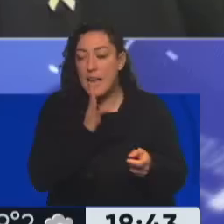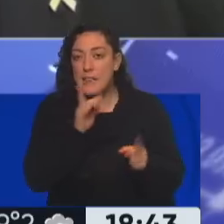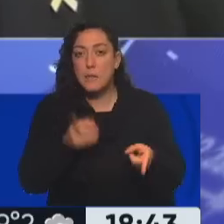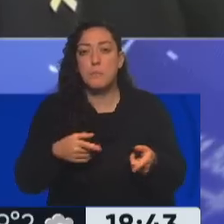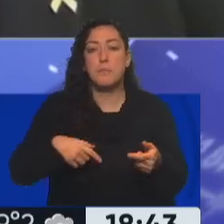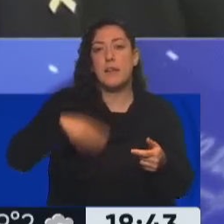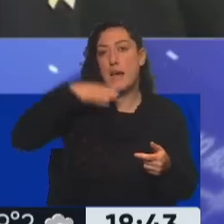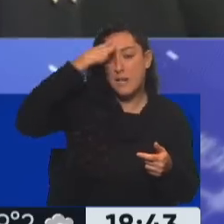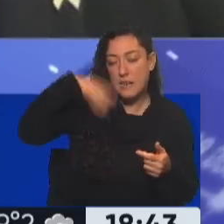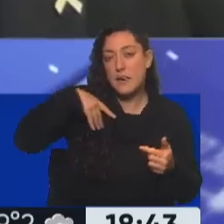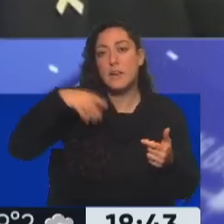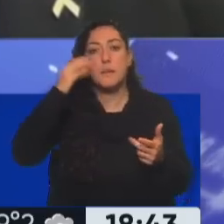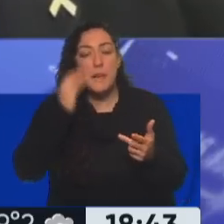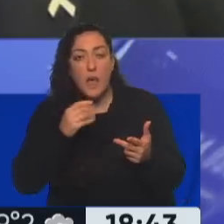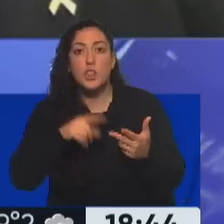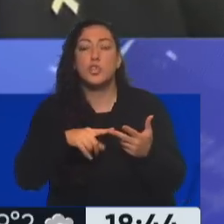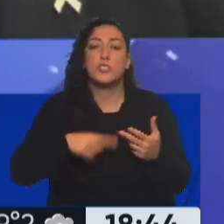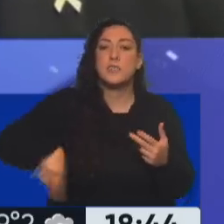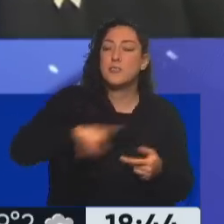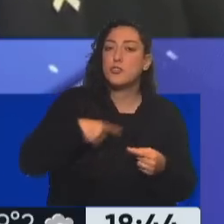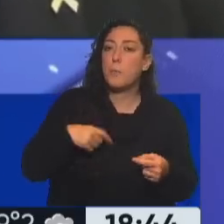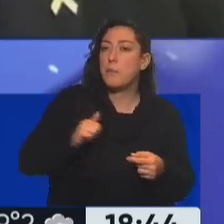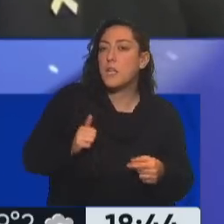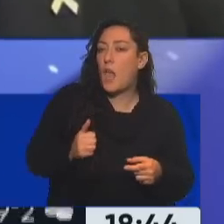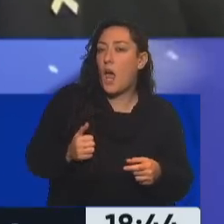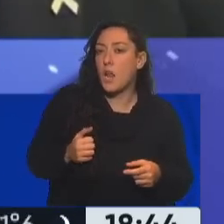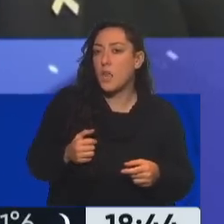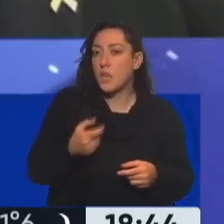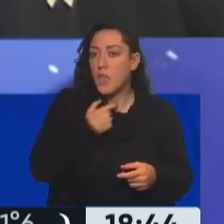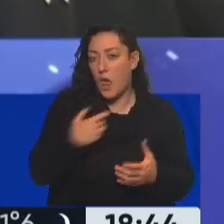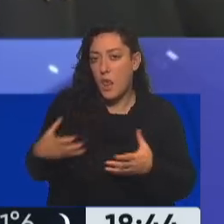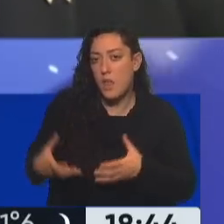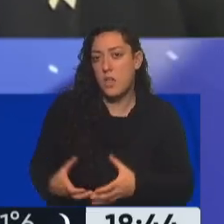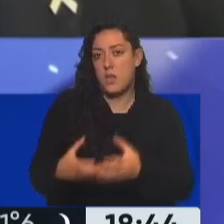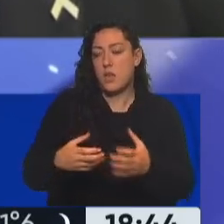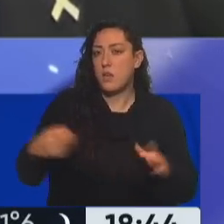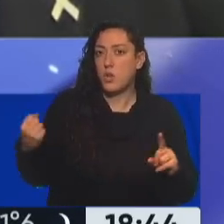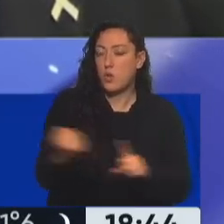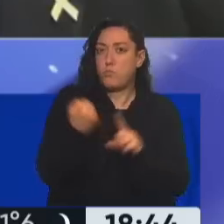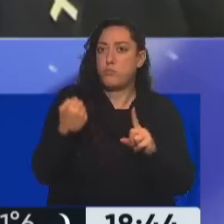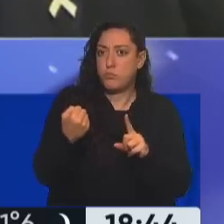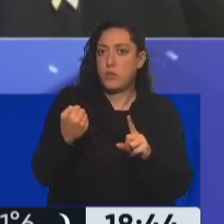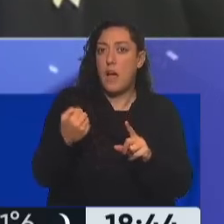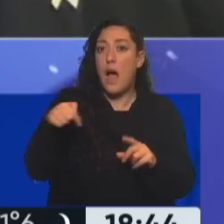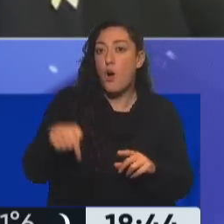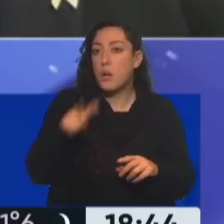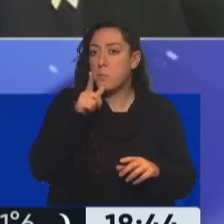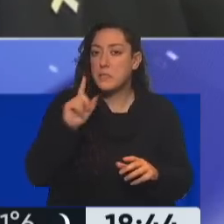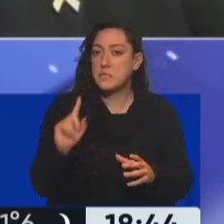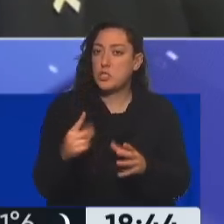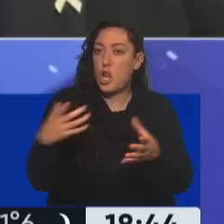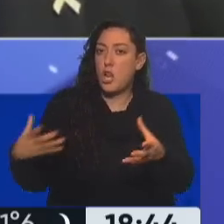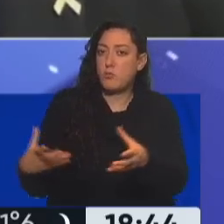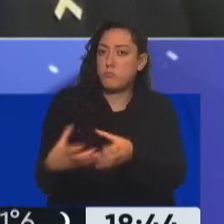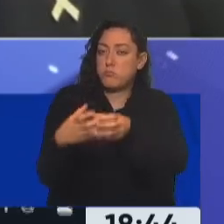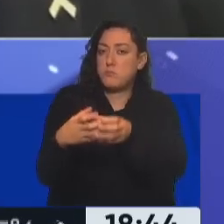Saudita y Emiratos Árabes, que hacía falta una respuesta militar o algo mucho más contundente frente a Irán. Hoy Israel parece estar quedando solo en el sentido de opinar que